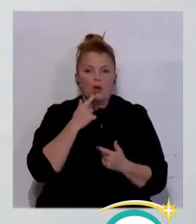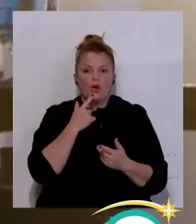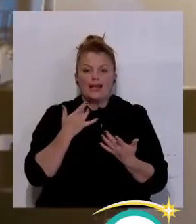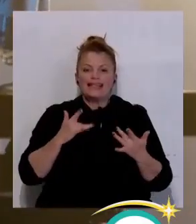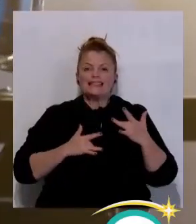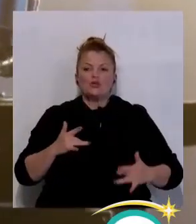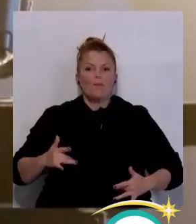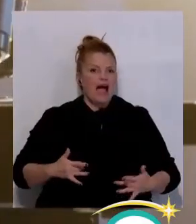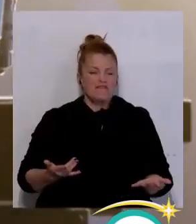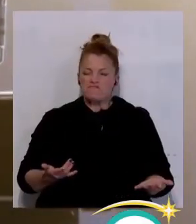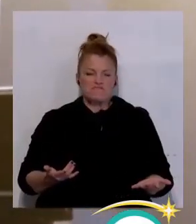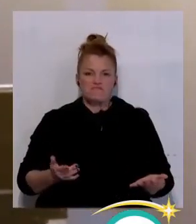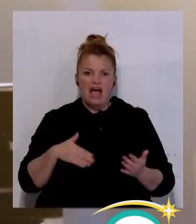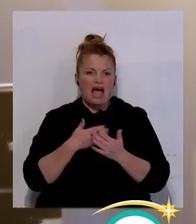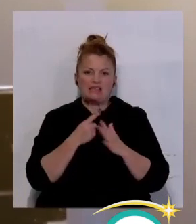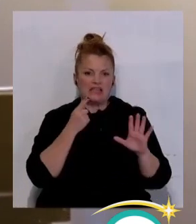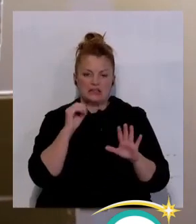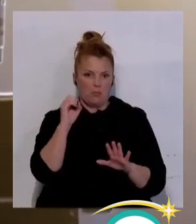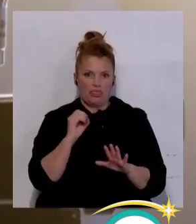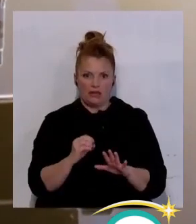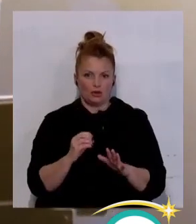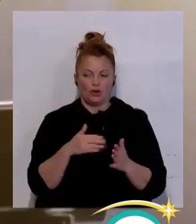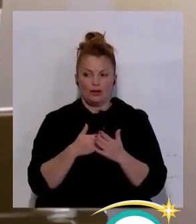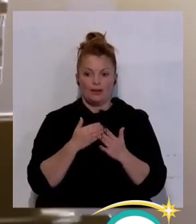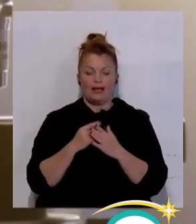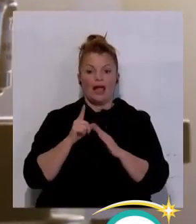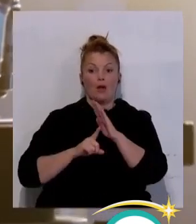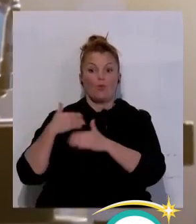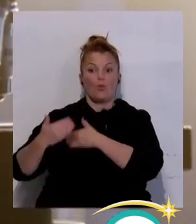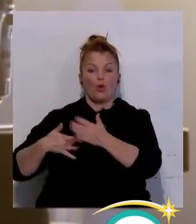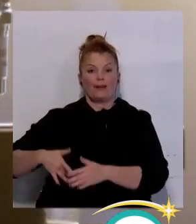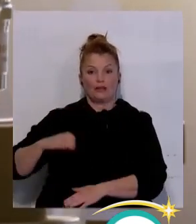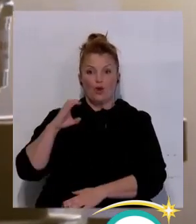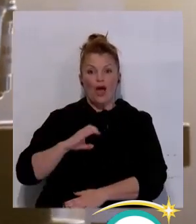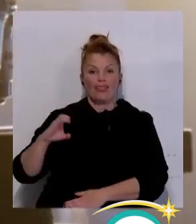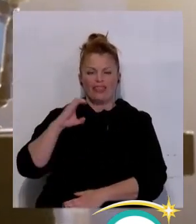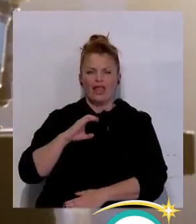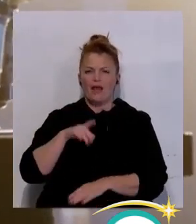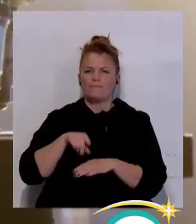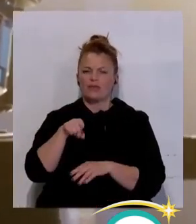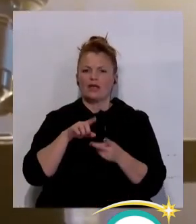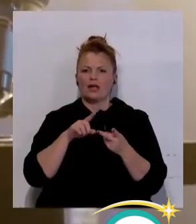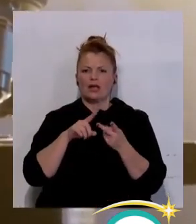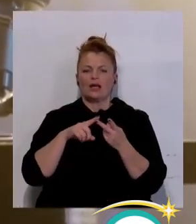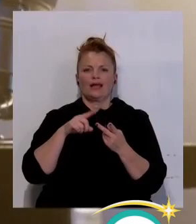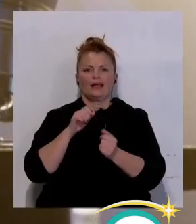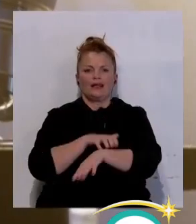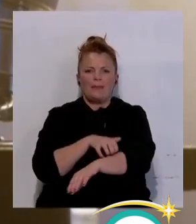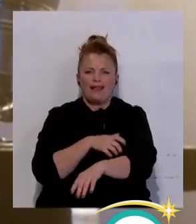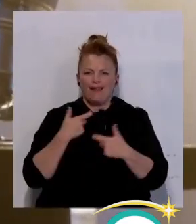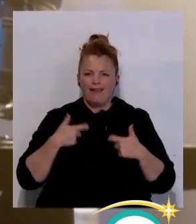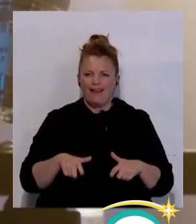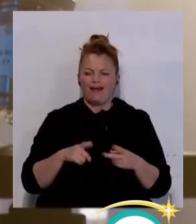mayoría de los casos, hasta un 60%, ¿no? Y la evolución de la hepatitis C a lo largo de los años lleva a una cirrosis hepática y a su vez